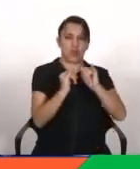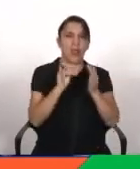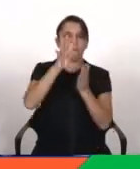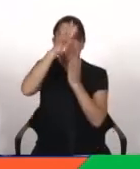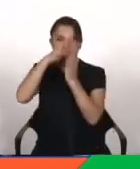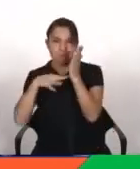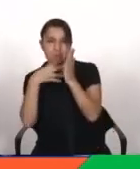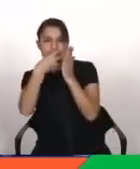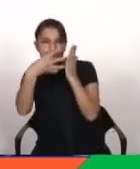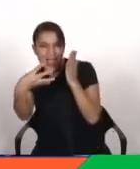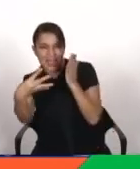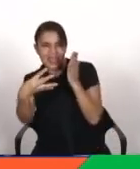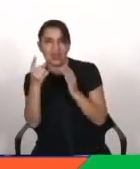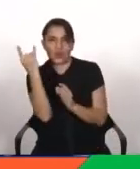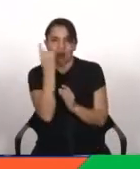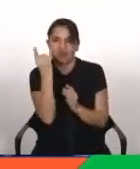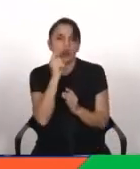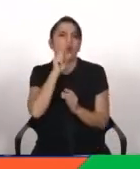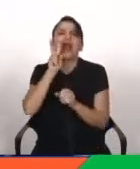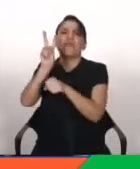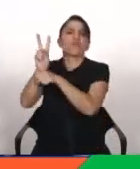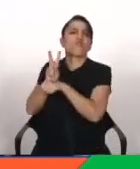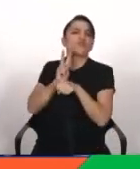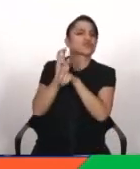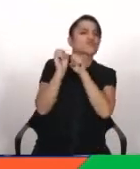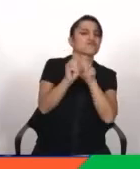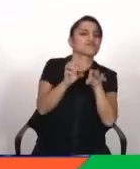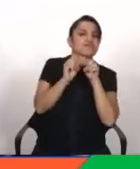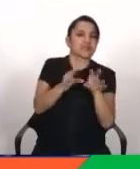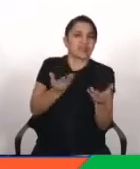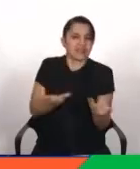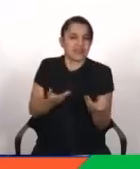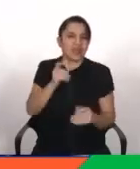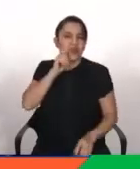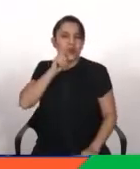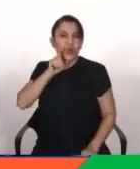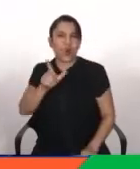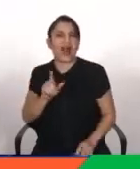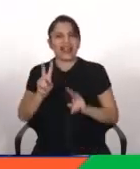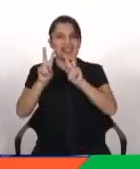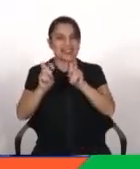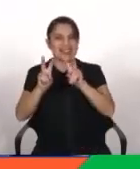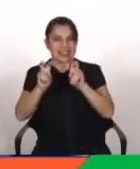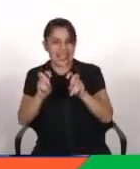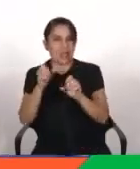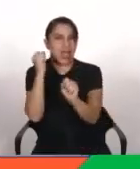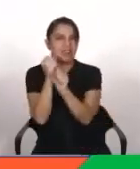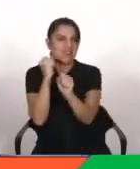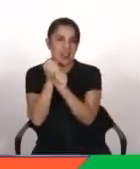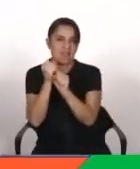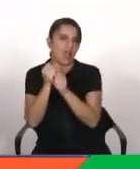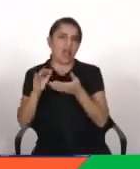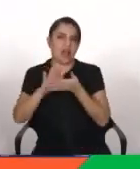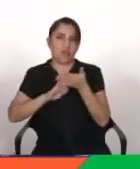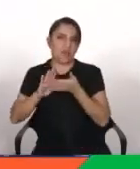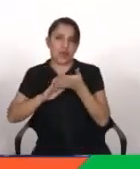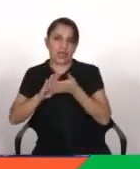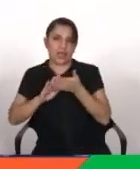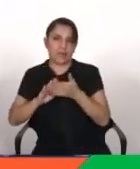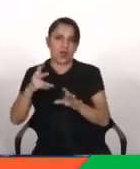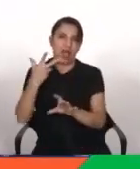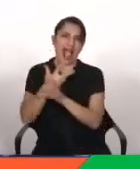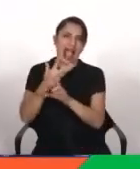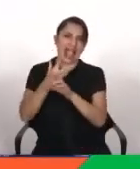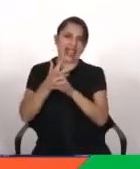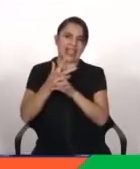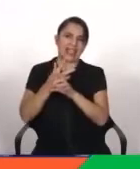qué profesores hay, busca qué tipos de tópicos trabajan, por ejemplo, si tienen exoplanets en